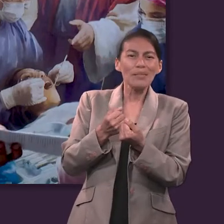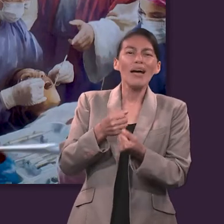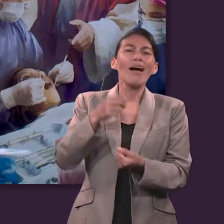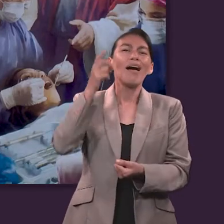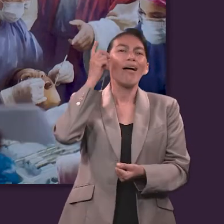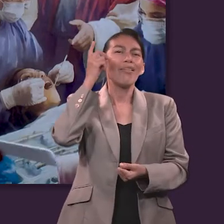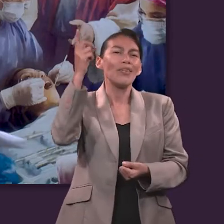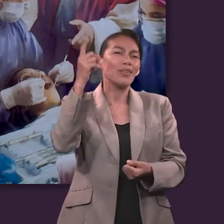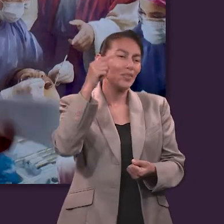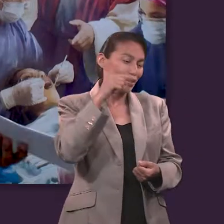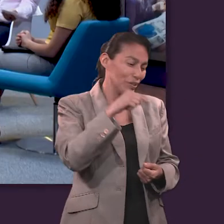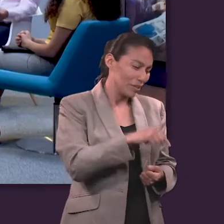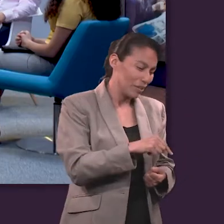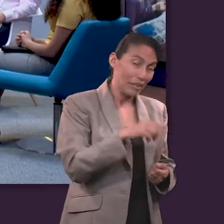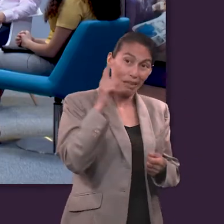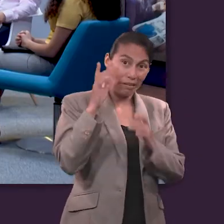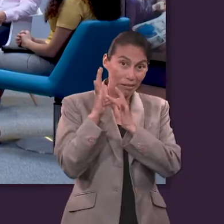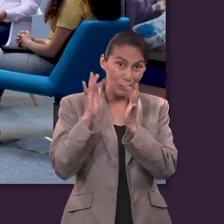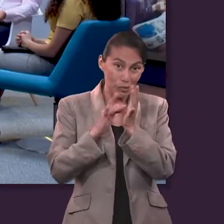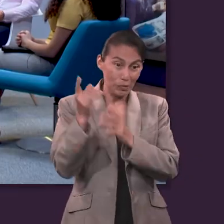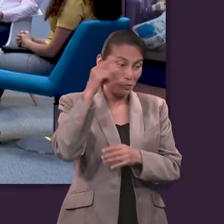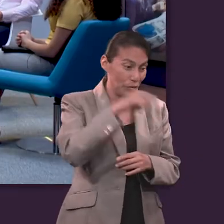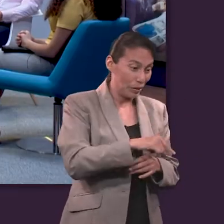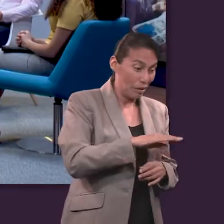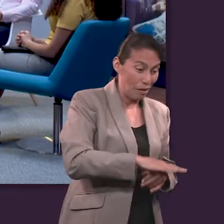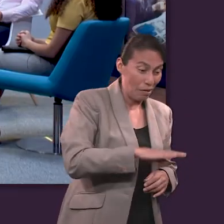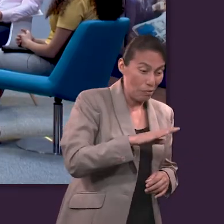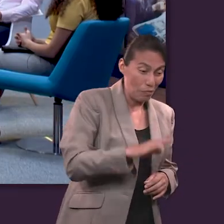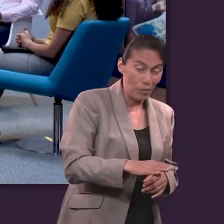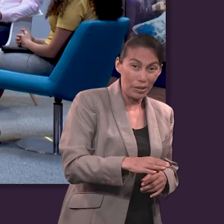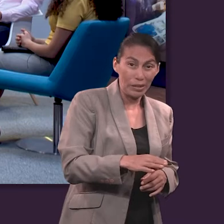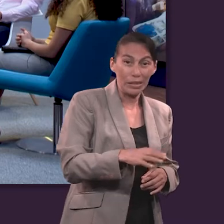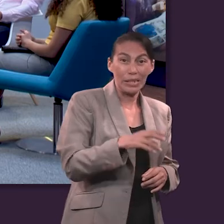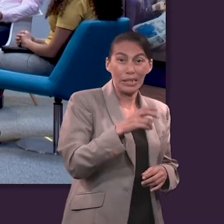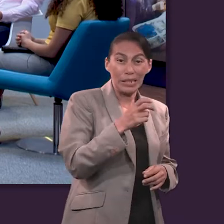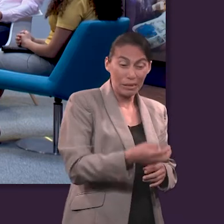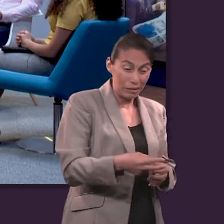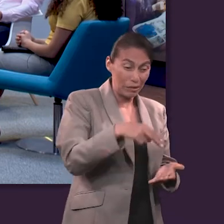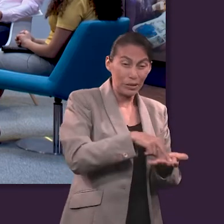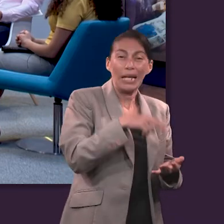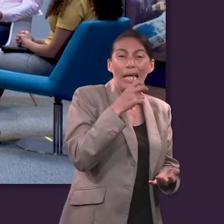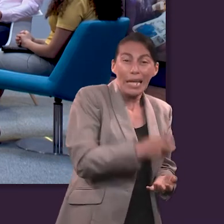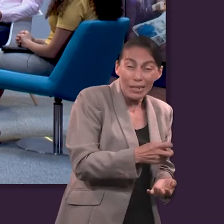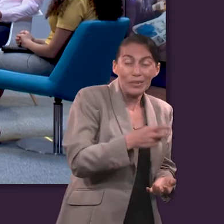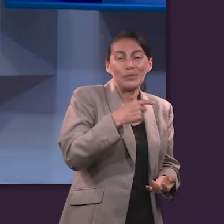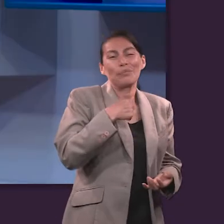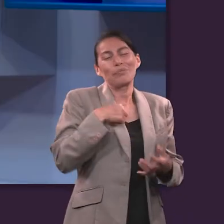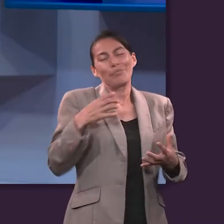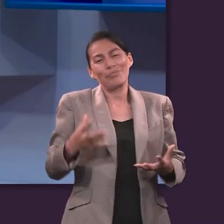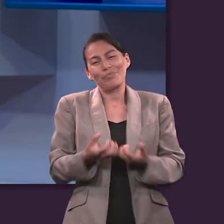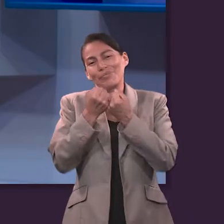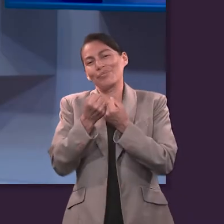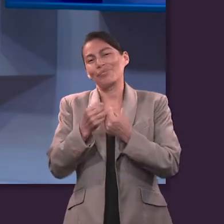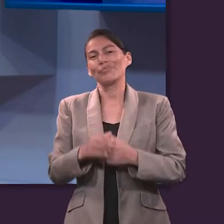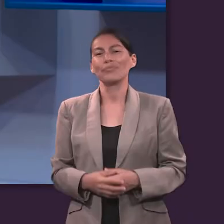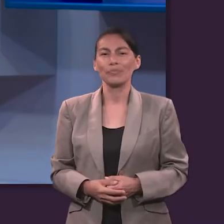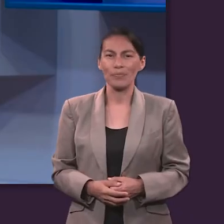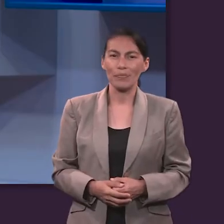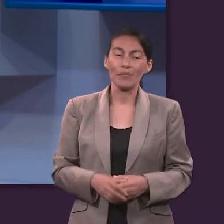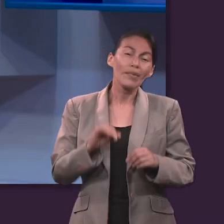Entonces nosotros no tenemos por qué ser orgullosos. Exactamente. Claro que sí. Me gusta meditar en